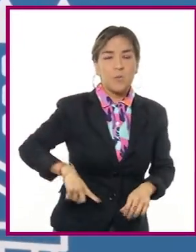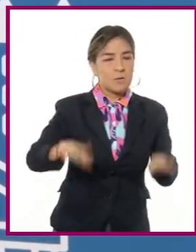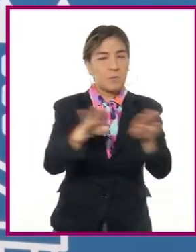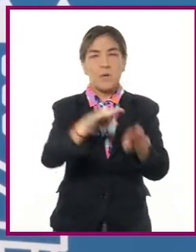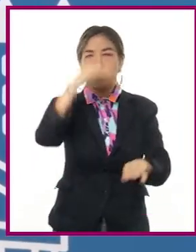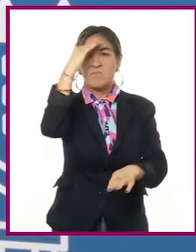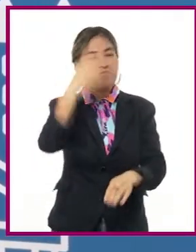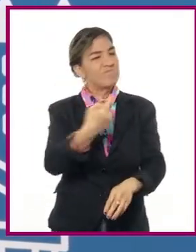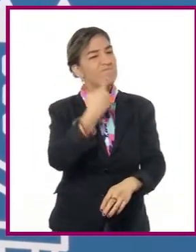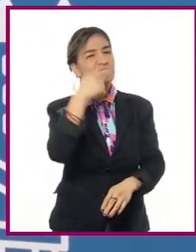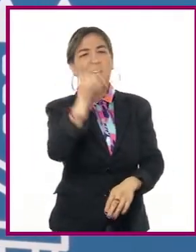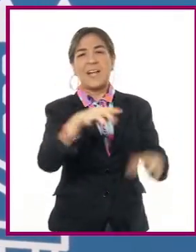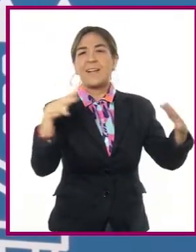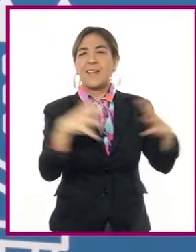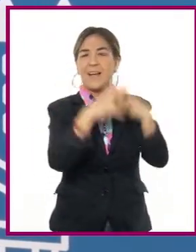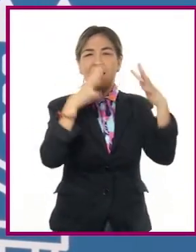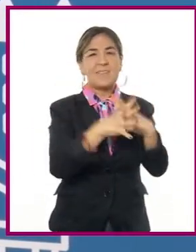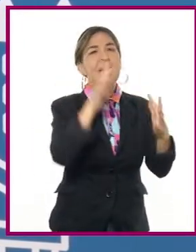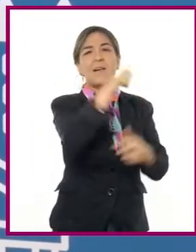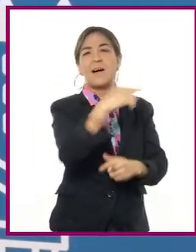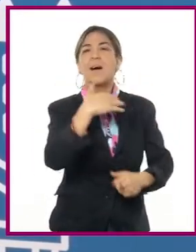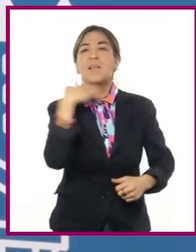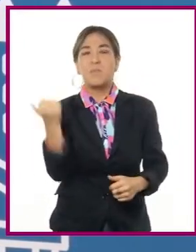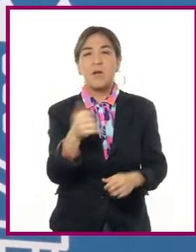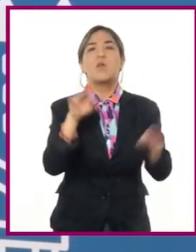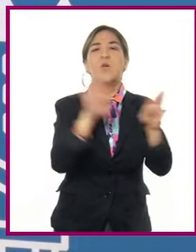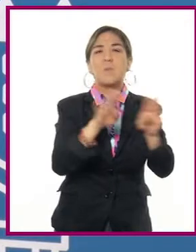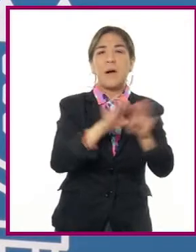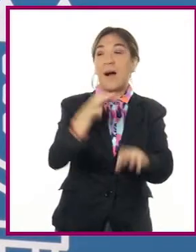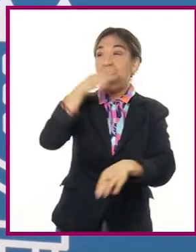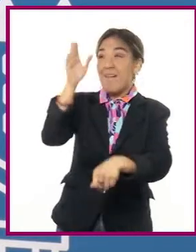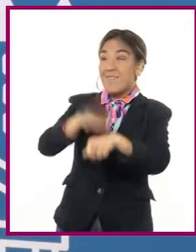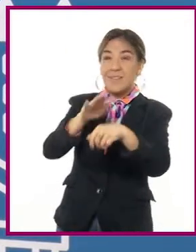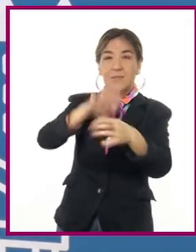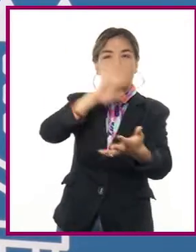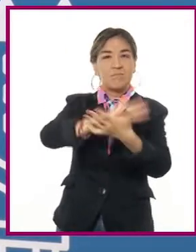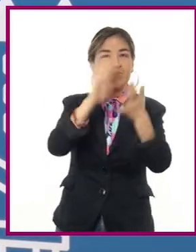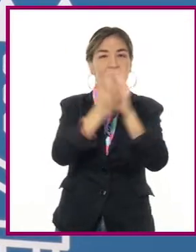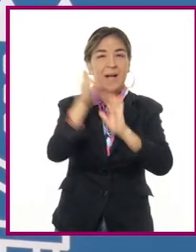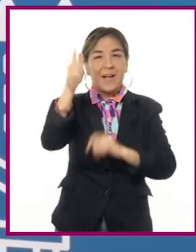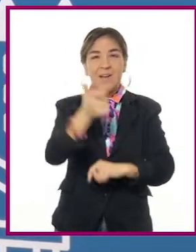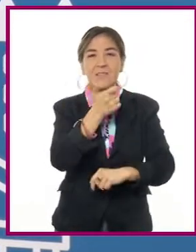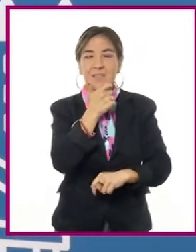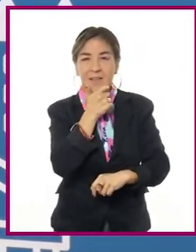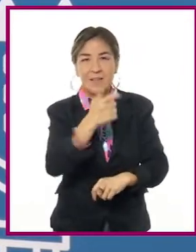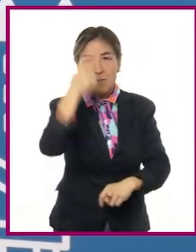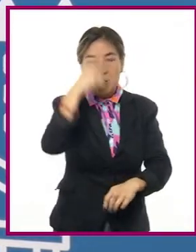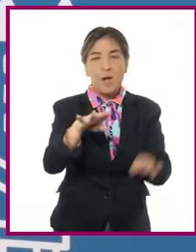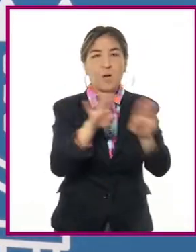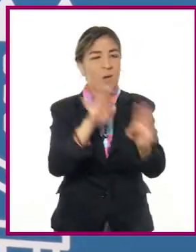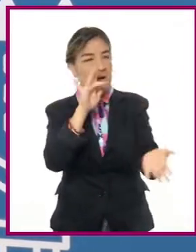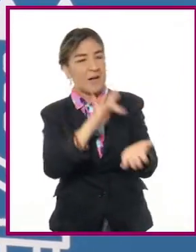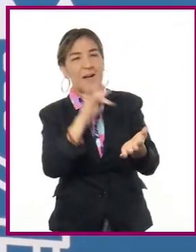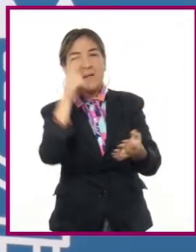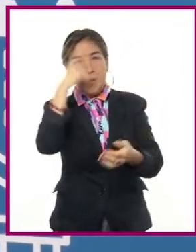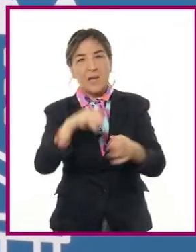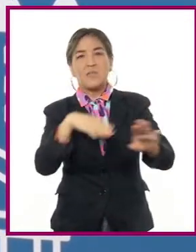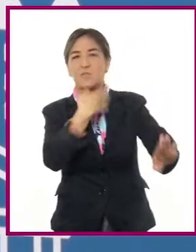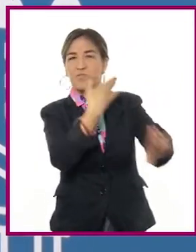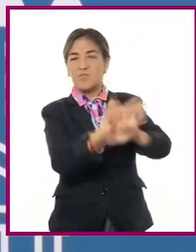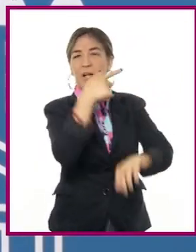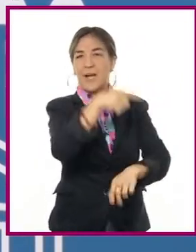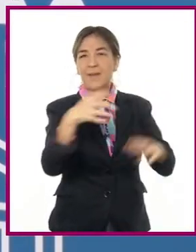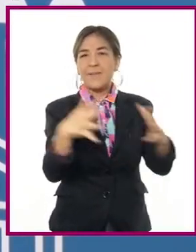envió tropas para apoyar a los británicos y franceses en el frente occidental. Aquí cabe